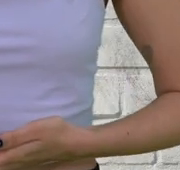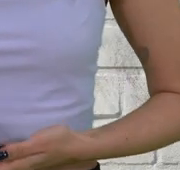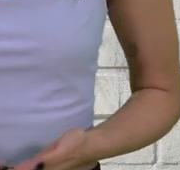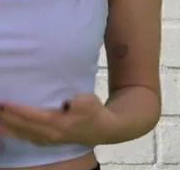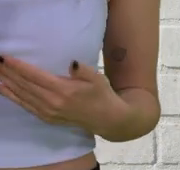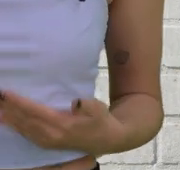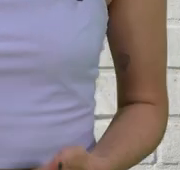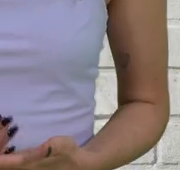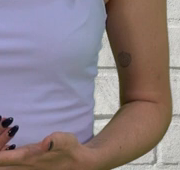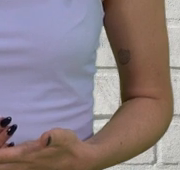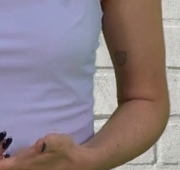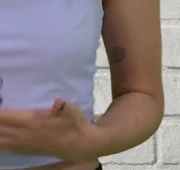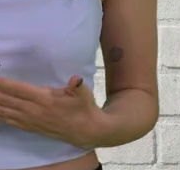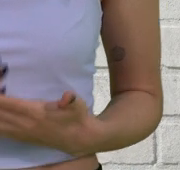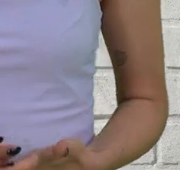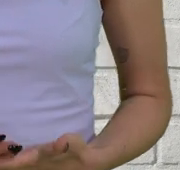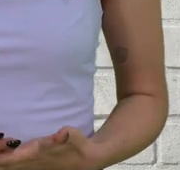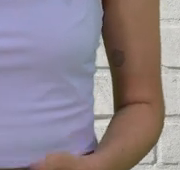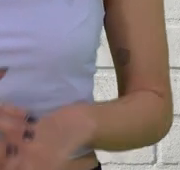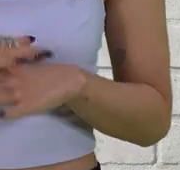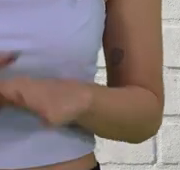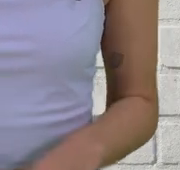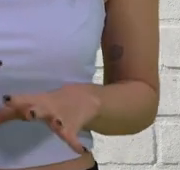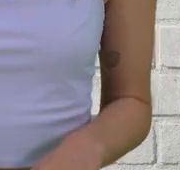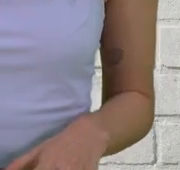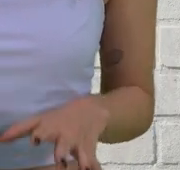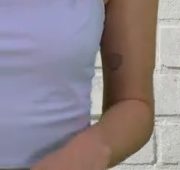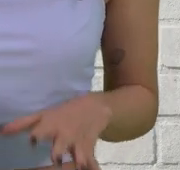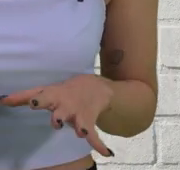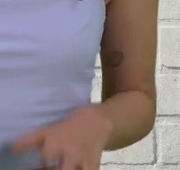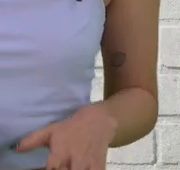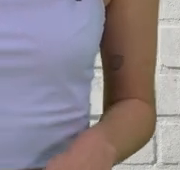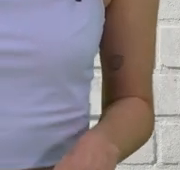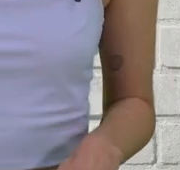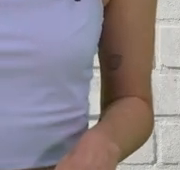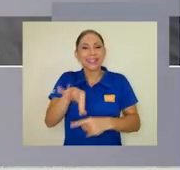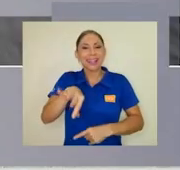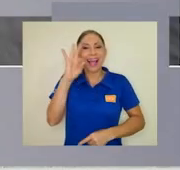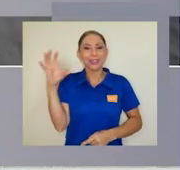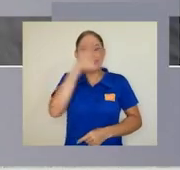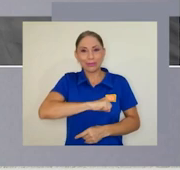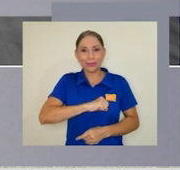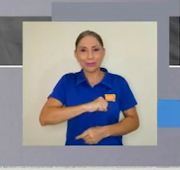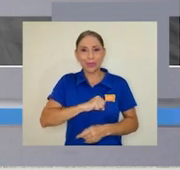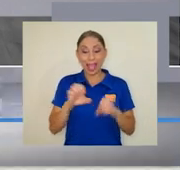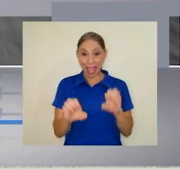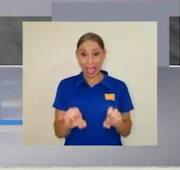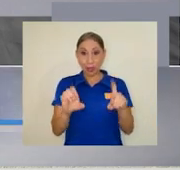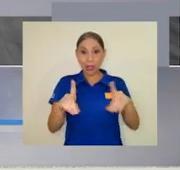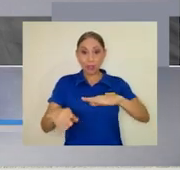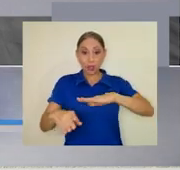el informe anterior ya se había señalado que el país atravesaba la peor crisis de los últimos 40 años educación preescolar